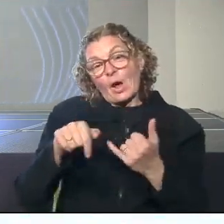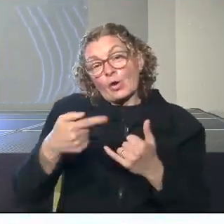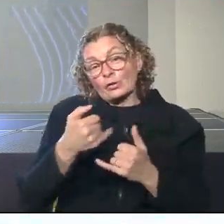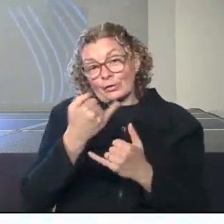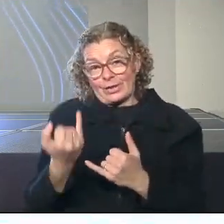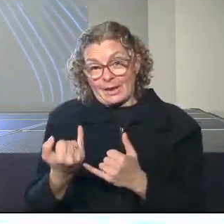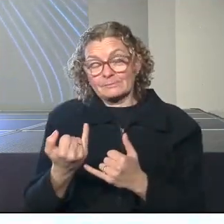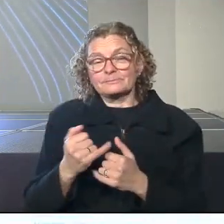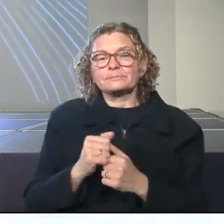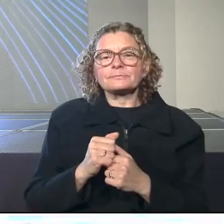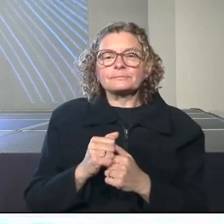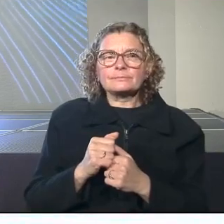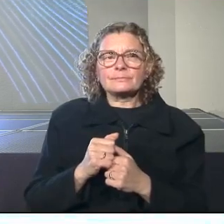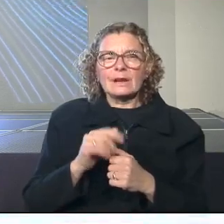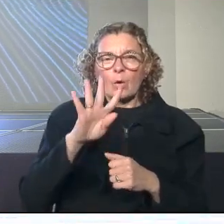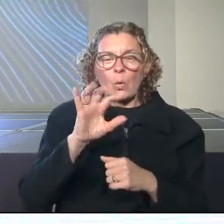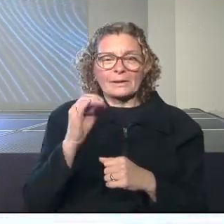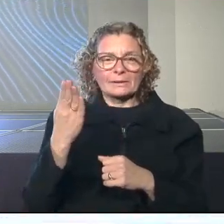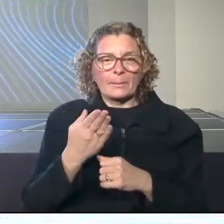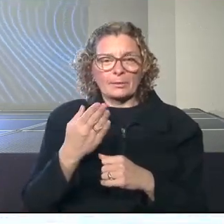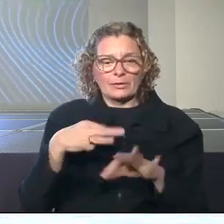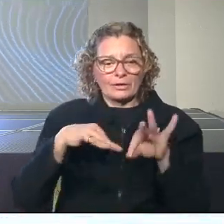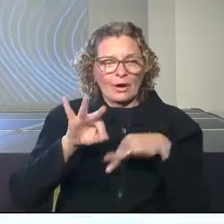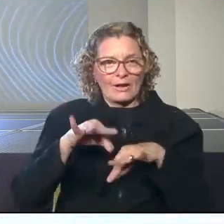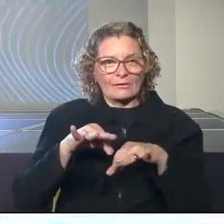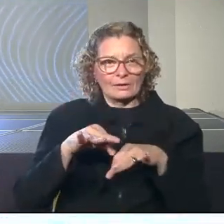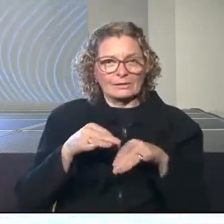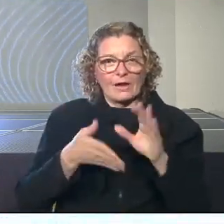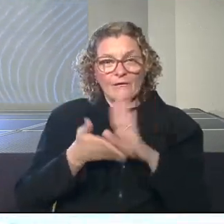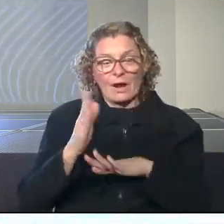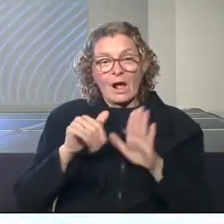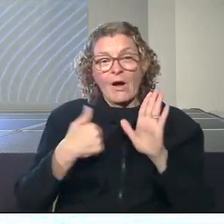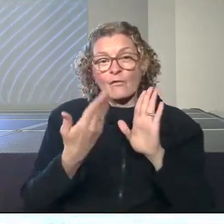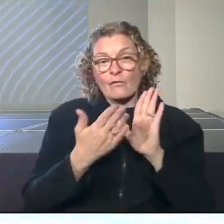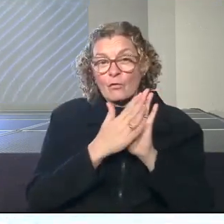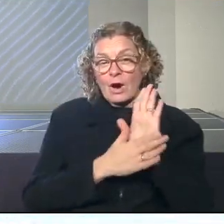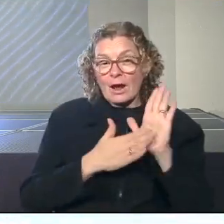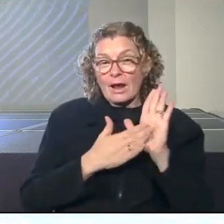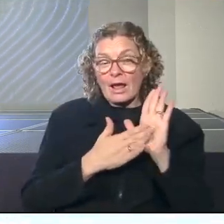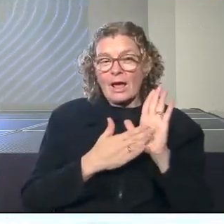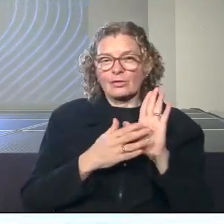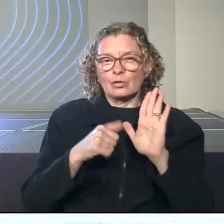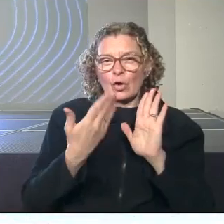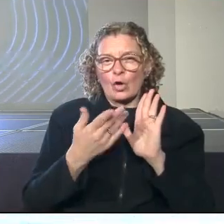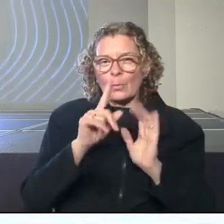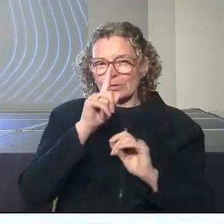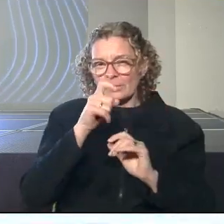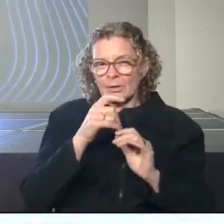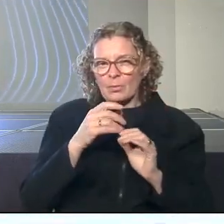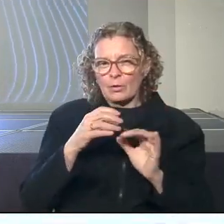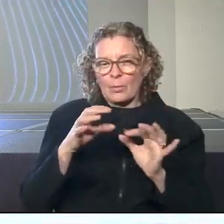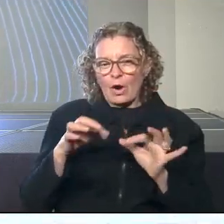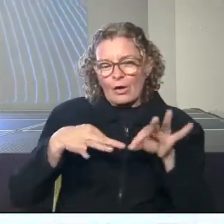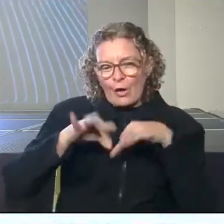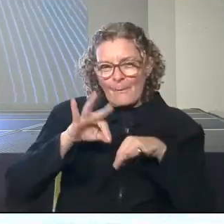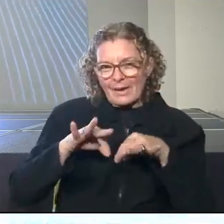siguiente. Y el 40% de nuestras ventas van al interior del país y esto está alineado a nuestro propósito de democratizar el